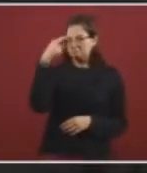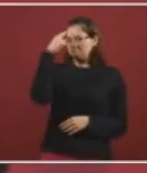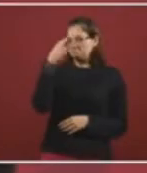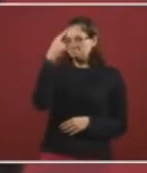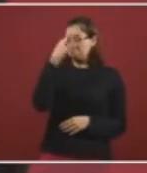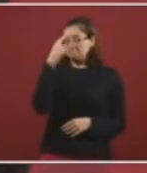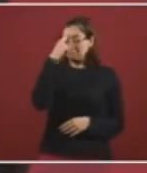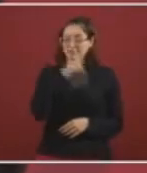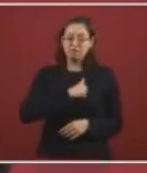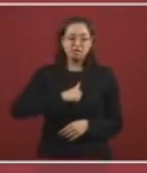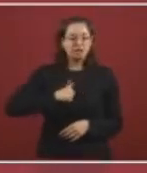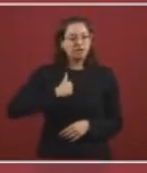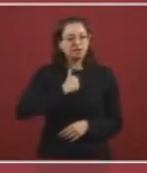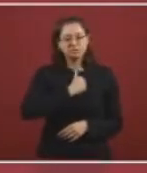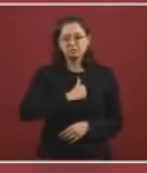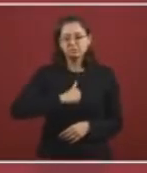desgraciadamente,